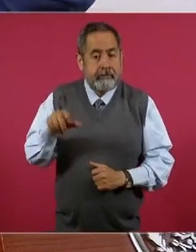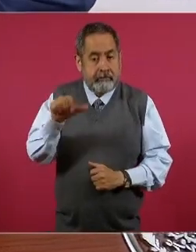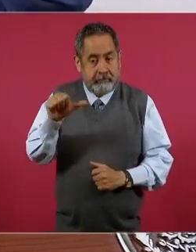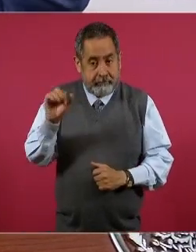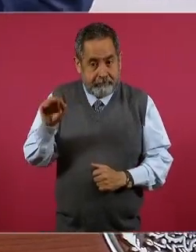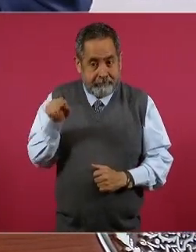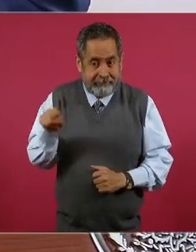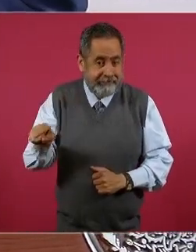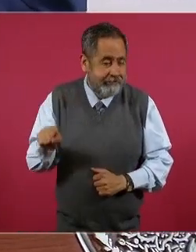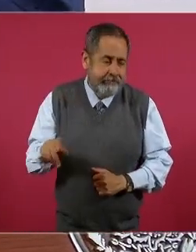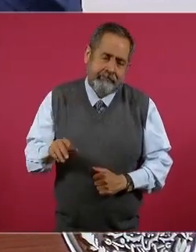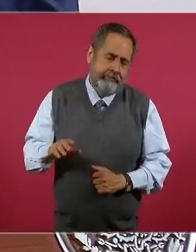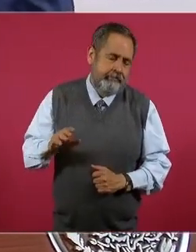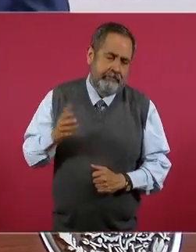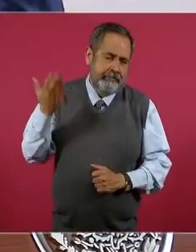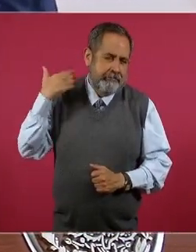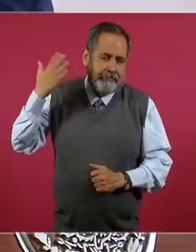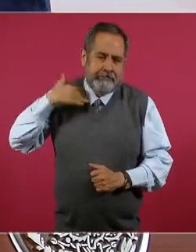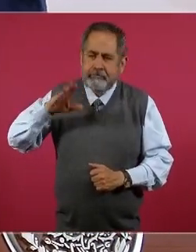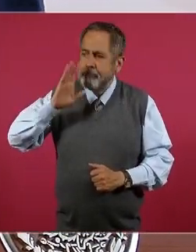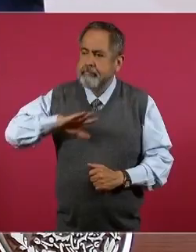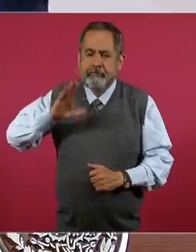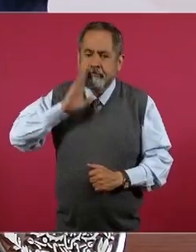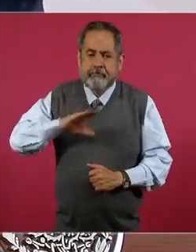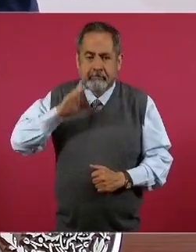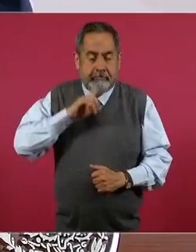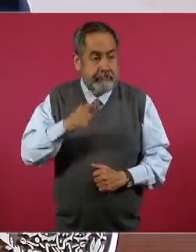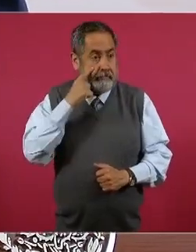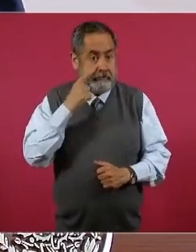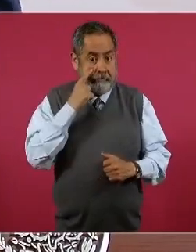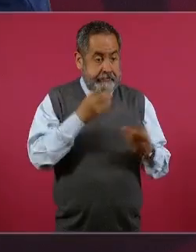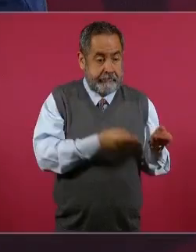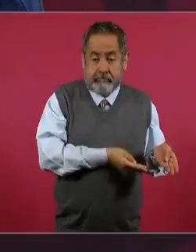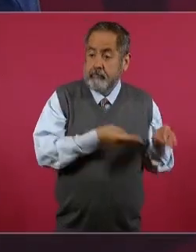había la mala costumbre de que se presentaba